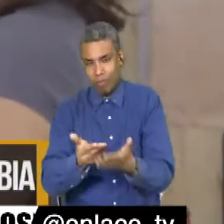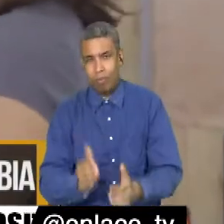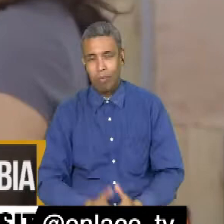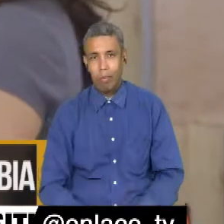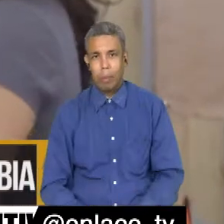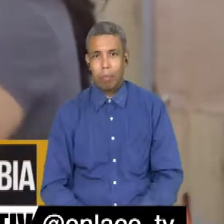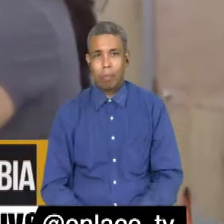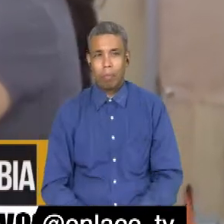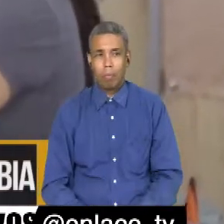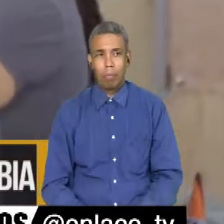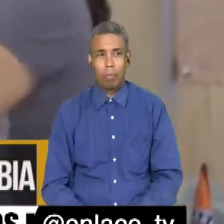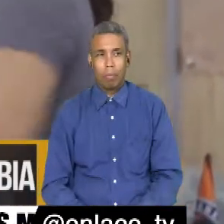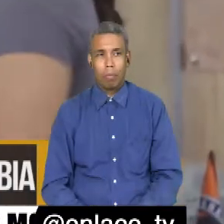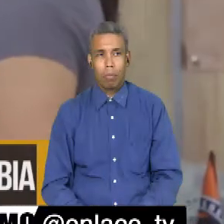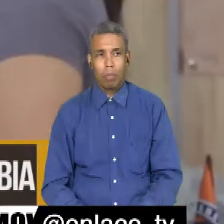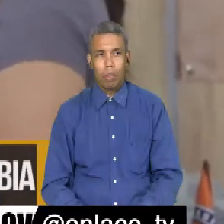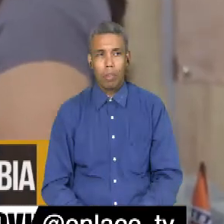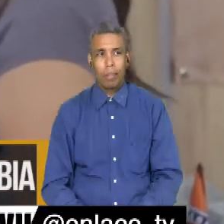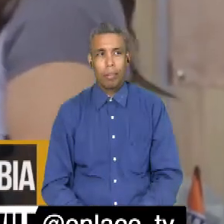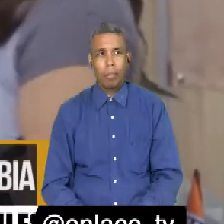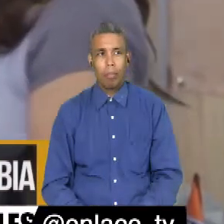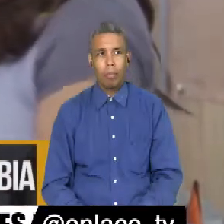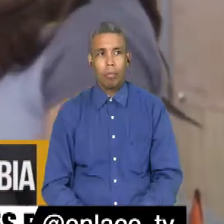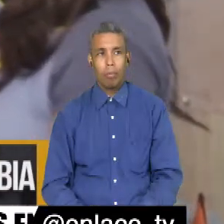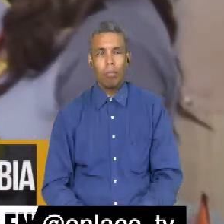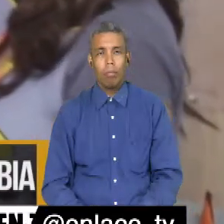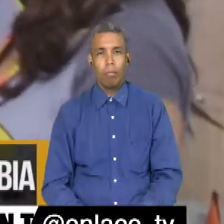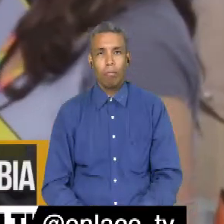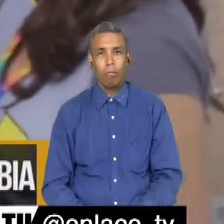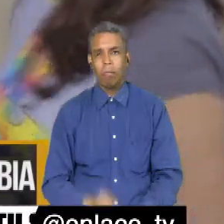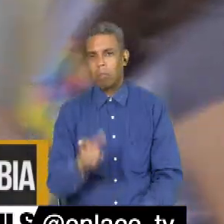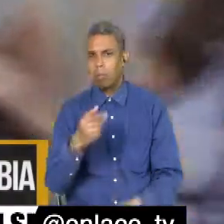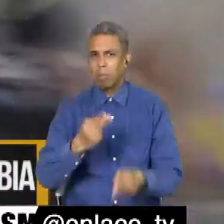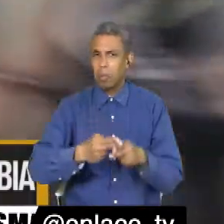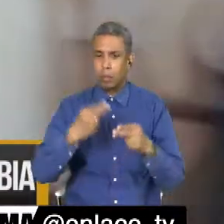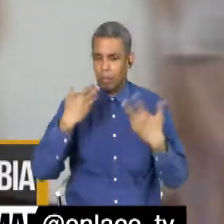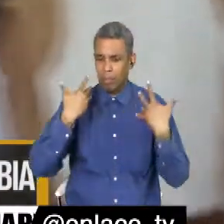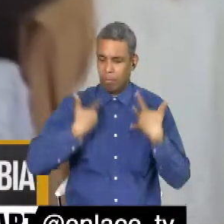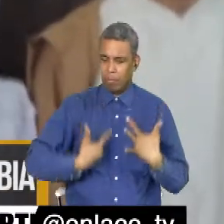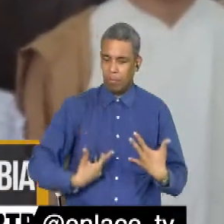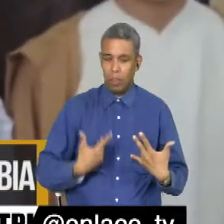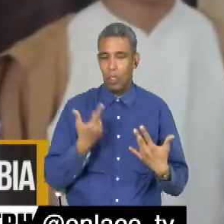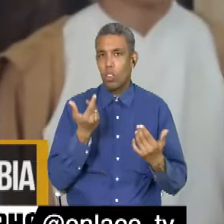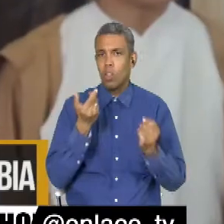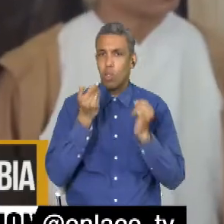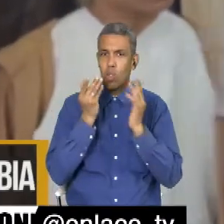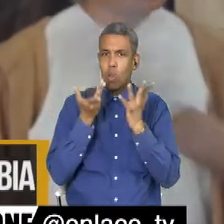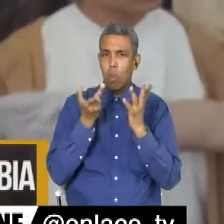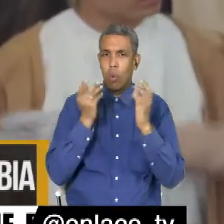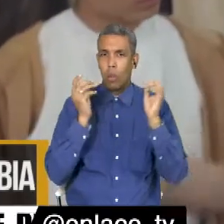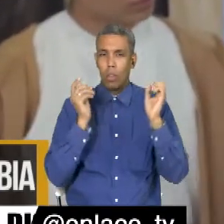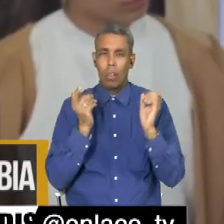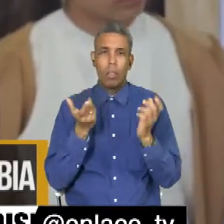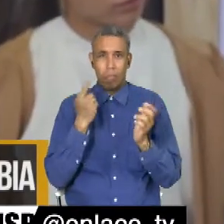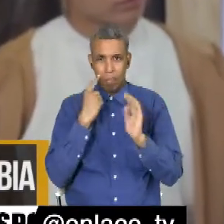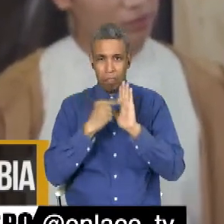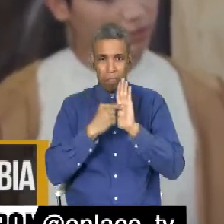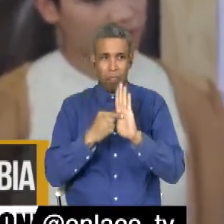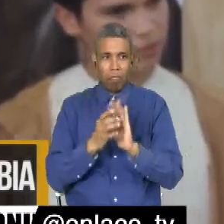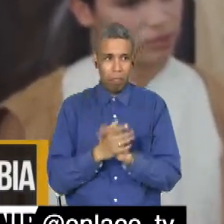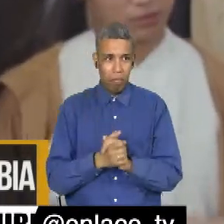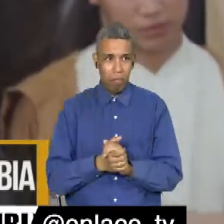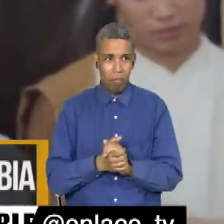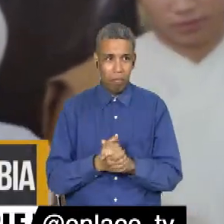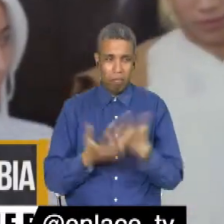contémosle a nuestros televidentes qué personajes están contigo. Bueno, nuestros dos compañeros tienen sus trajes de maestros